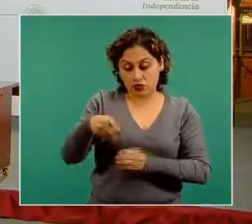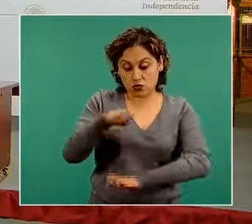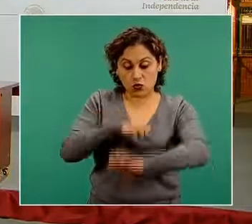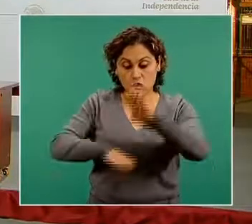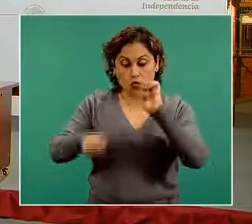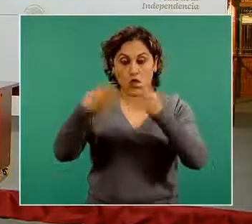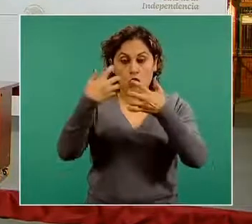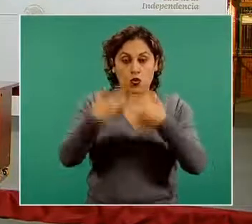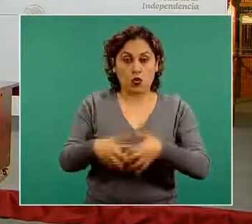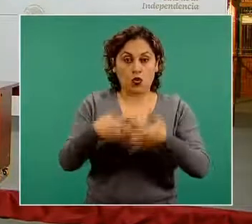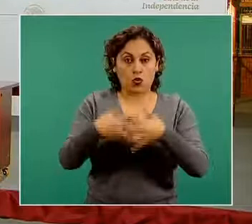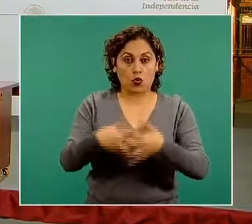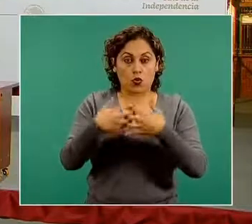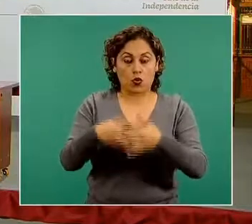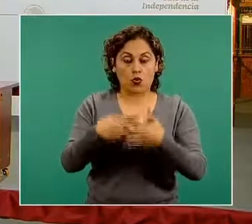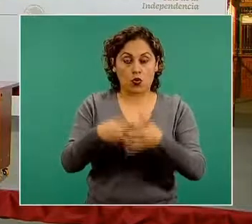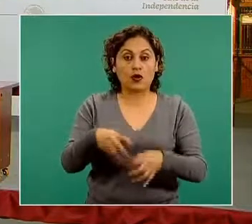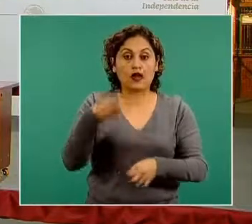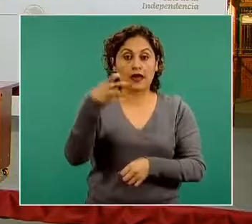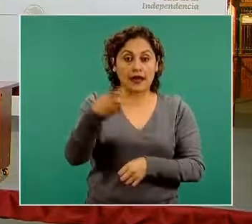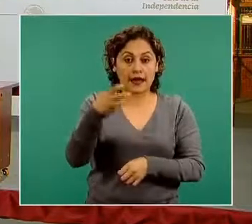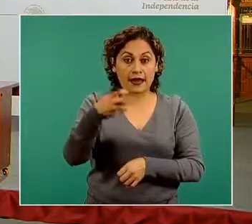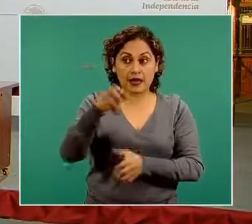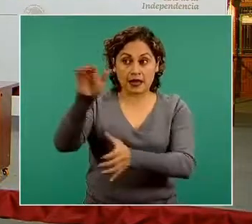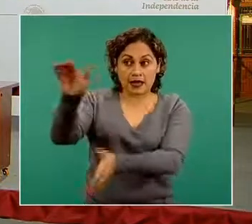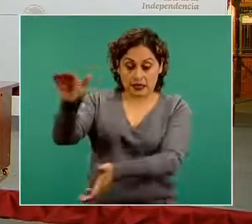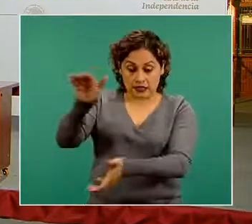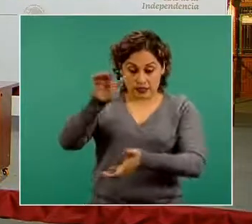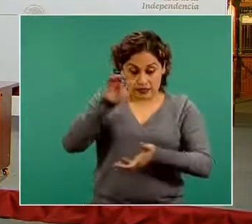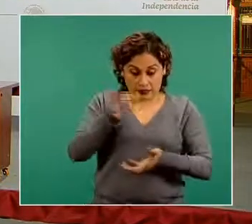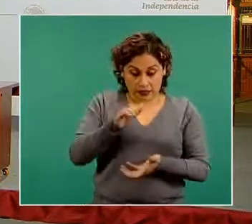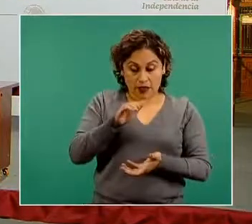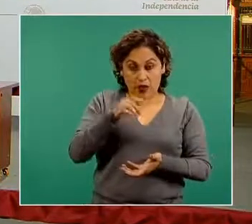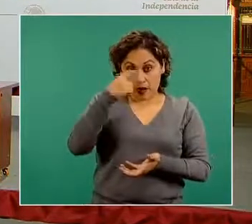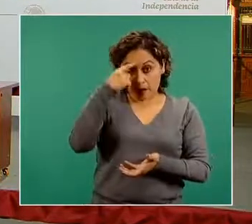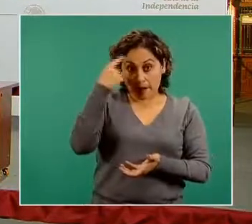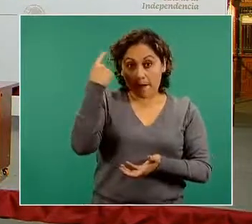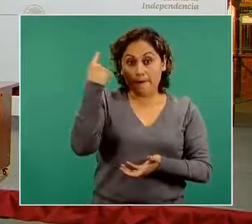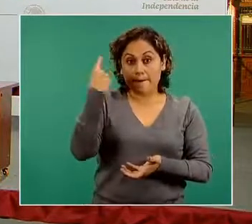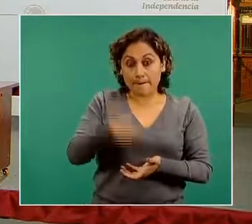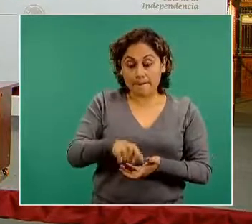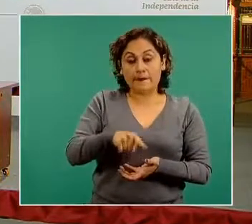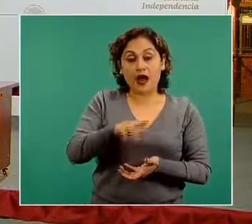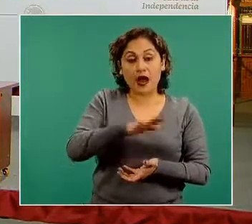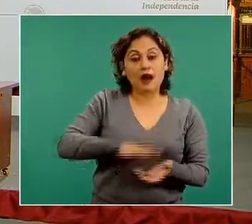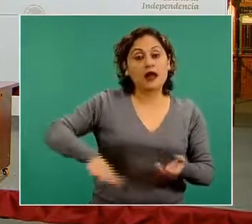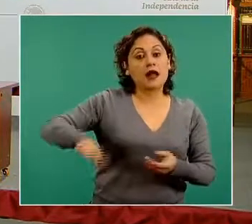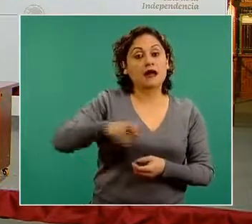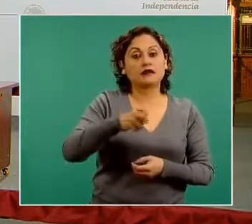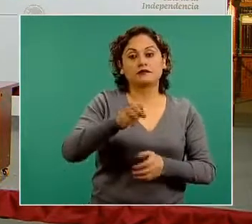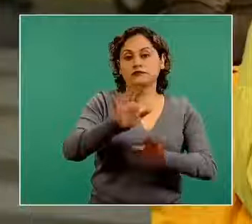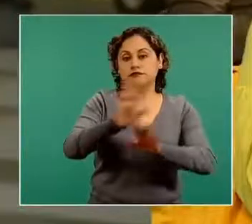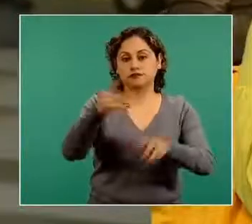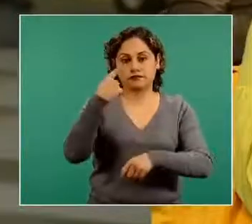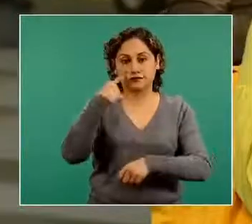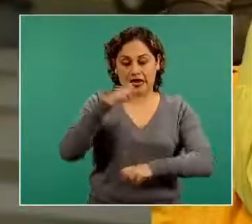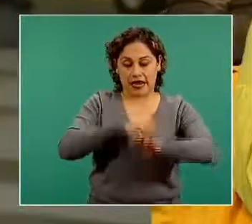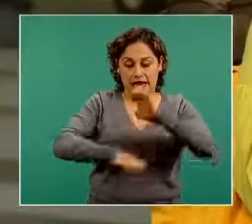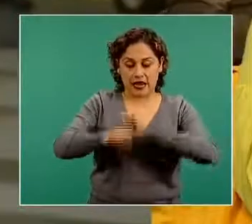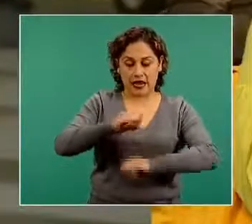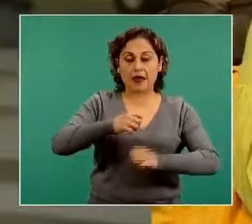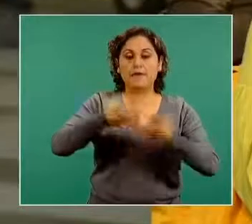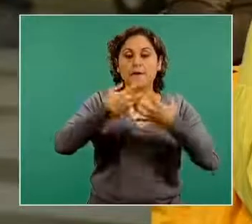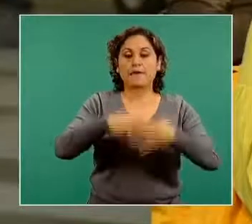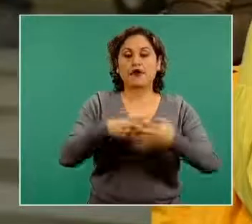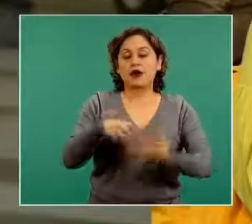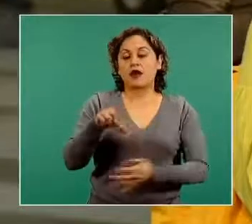están predestinados o preetiquetados a alguna parte del abastecimiento. En general, la producción de Liomont, que es